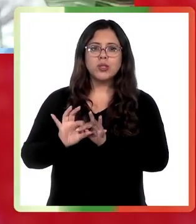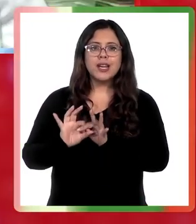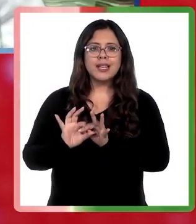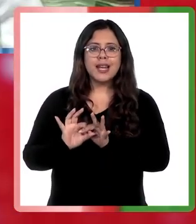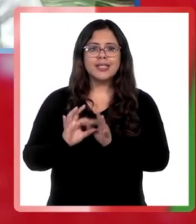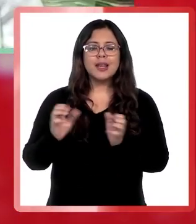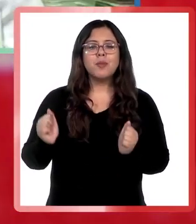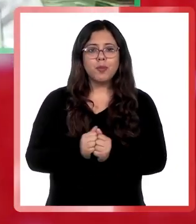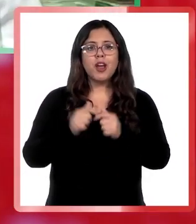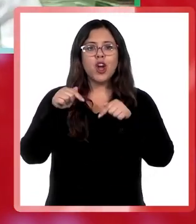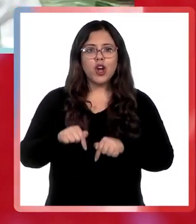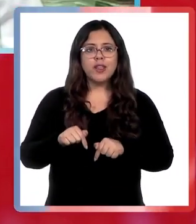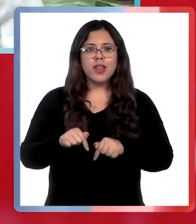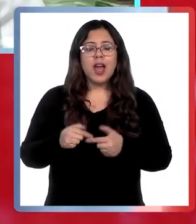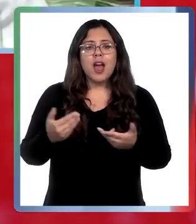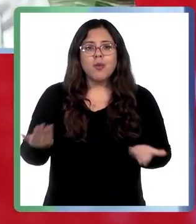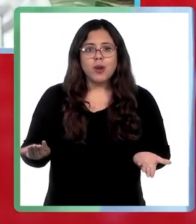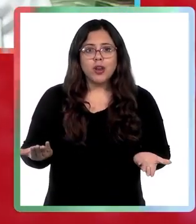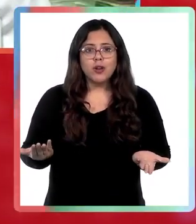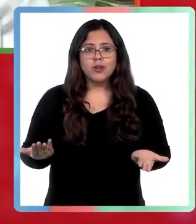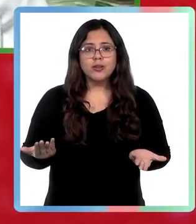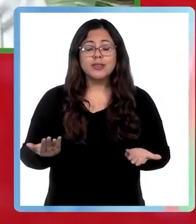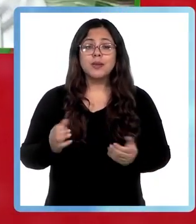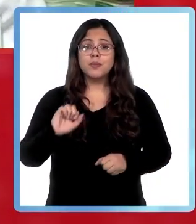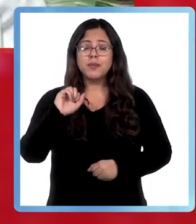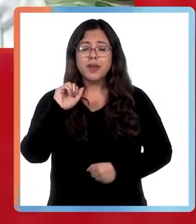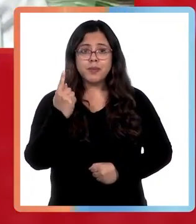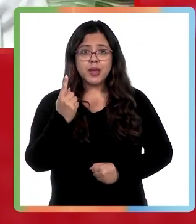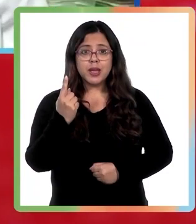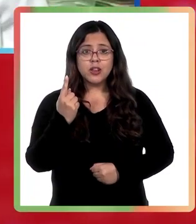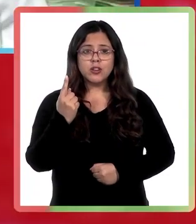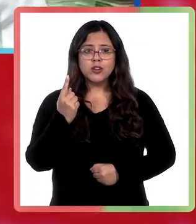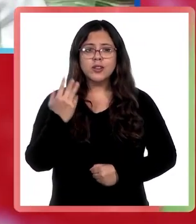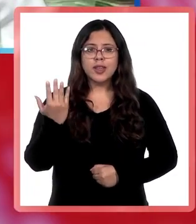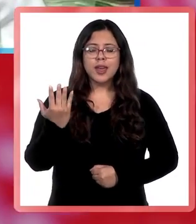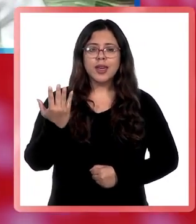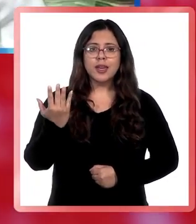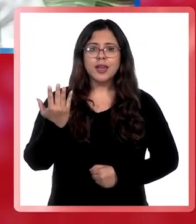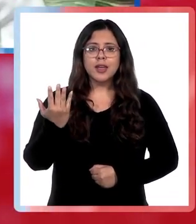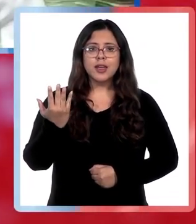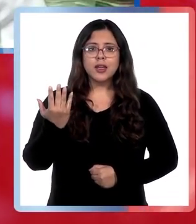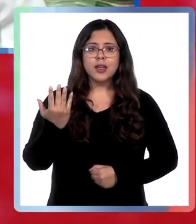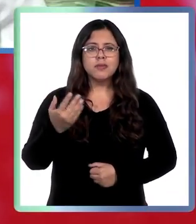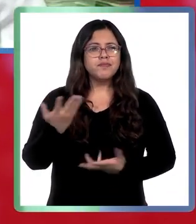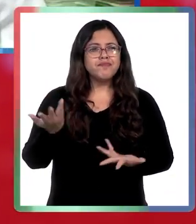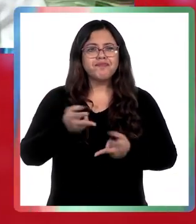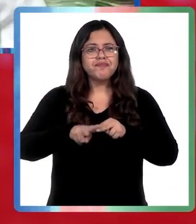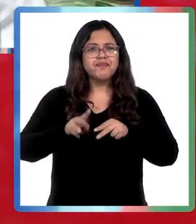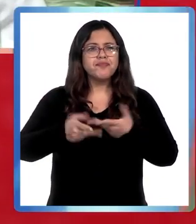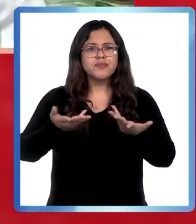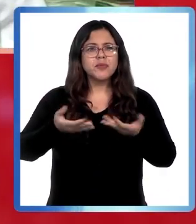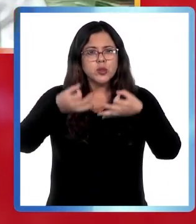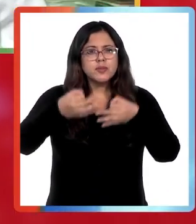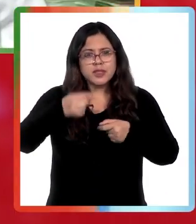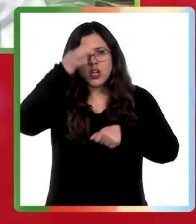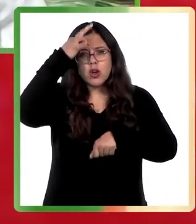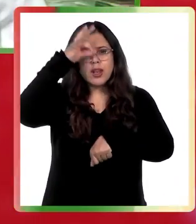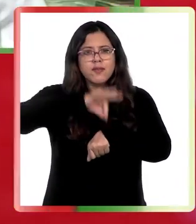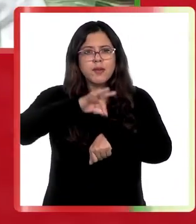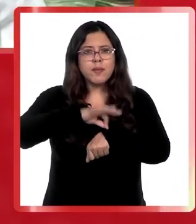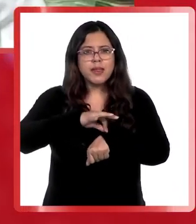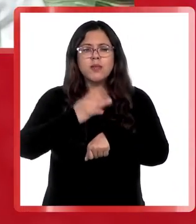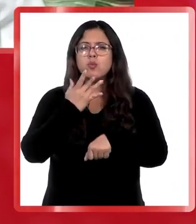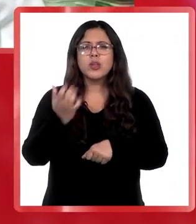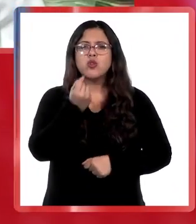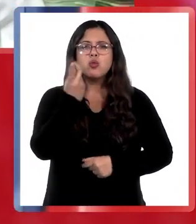Muchas gracias por acompañarnos hoy día. Bueno, me gustaría que empezáramos con la actitud frente a esta enfermedad.